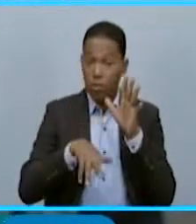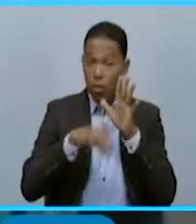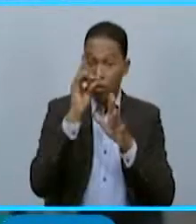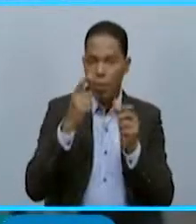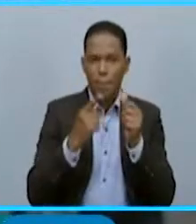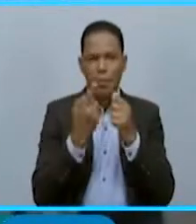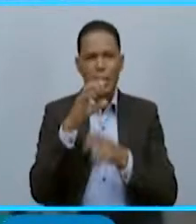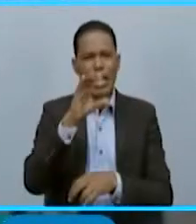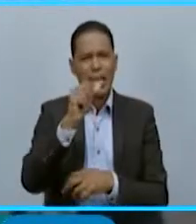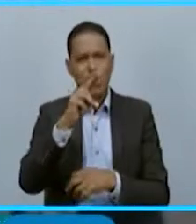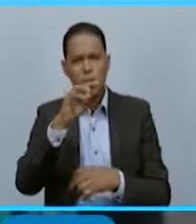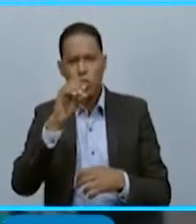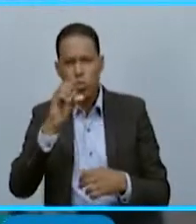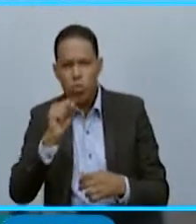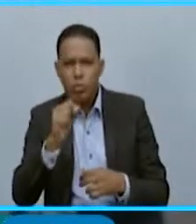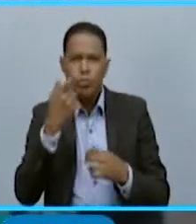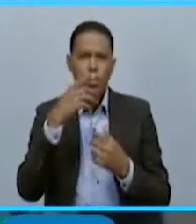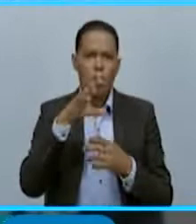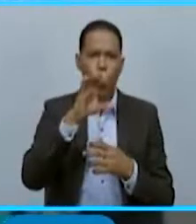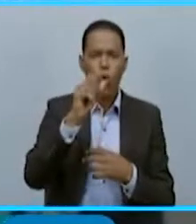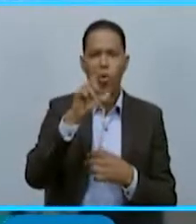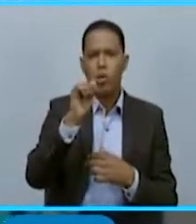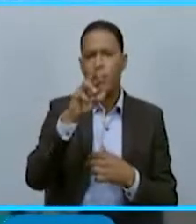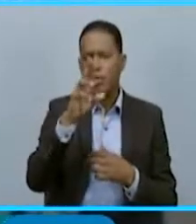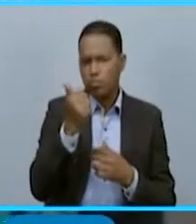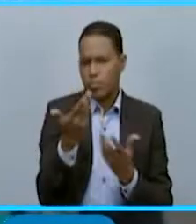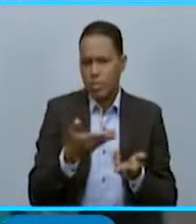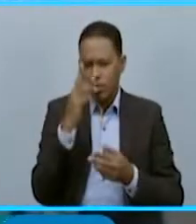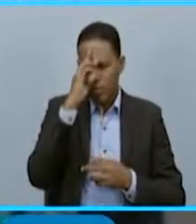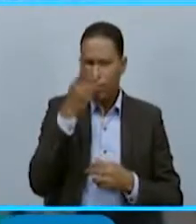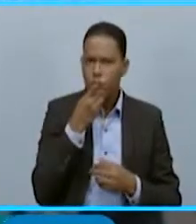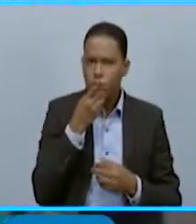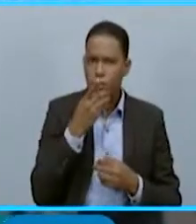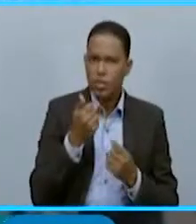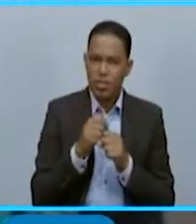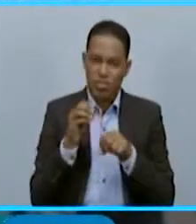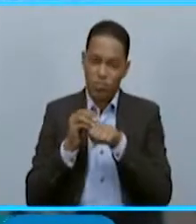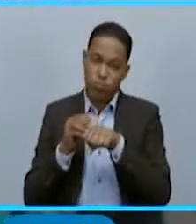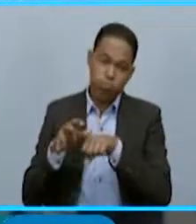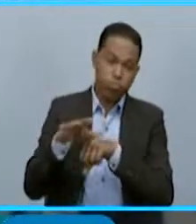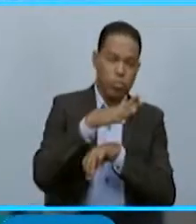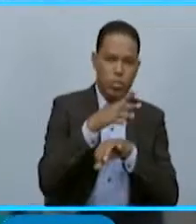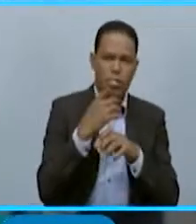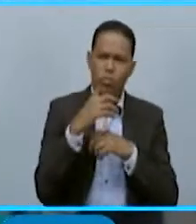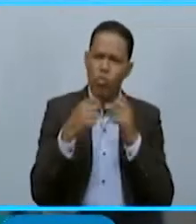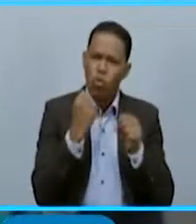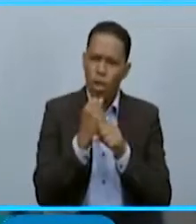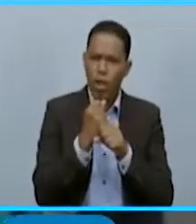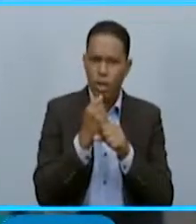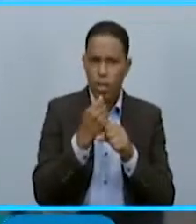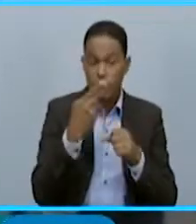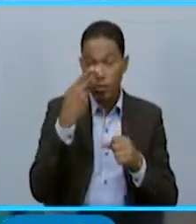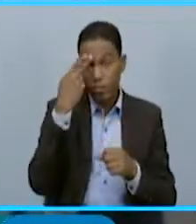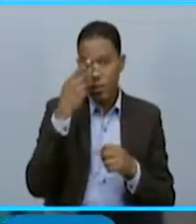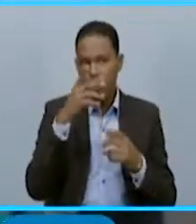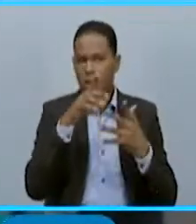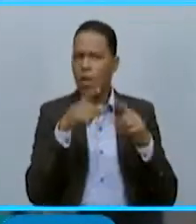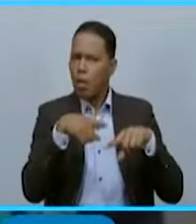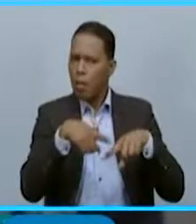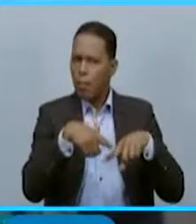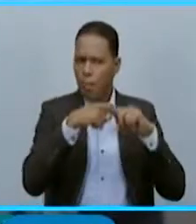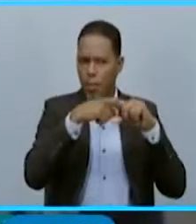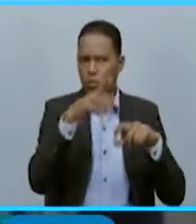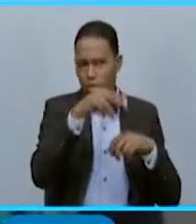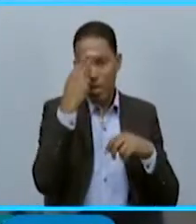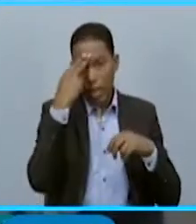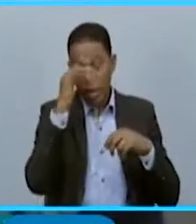en el país ante el nuevo brote de esta enfermedad bacteriana que afecta que se hace bueno mucho tiempo cesó por un momento y ha vuelto